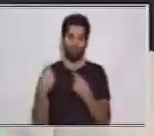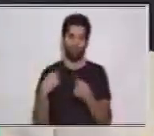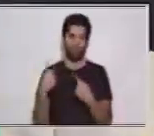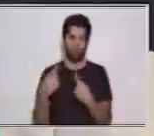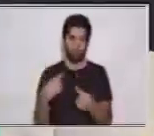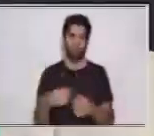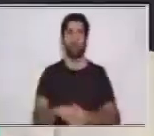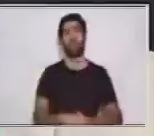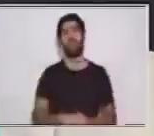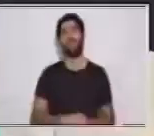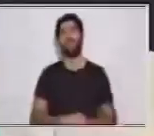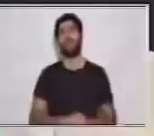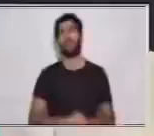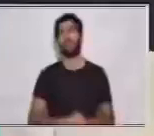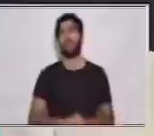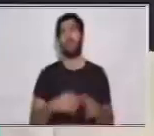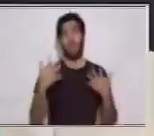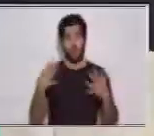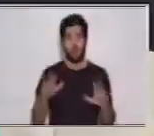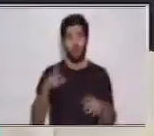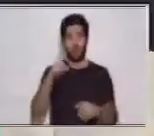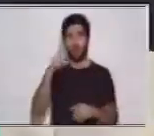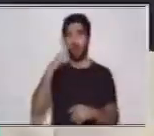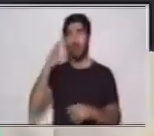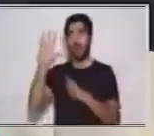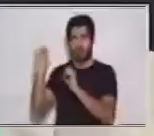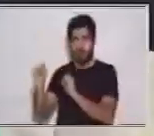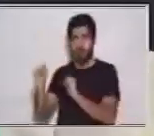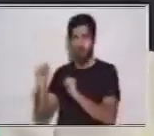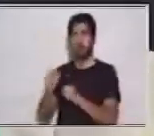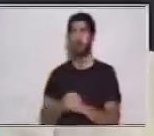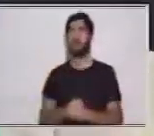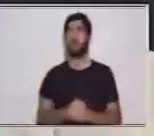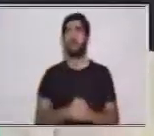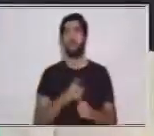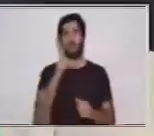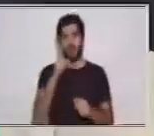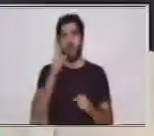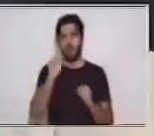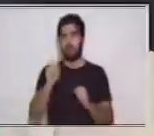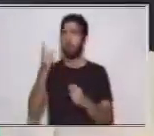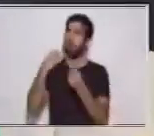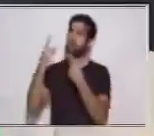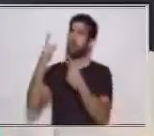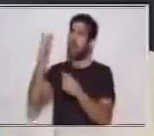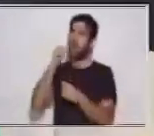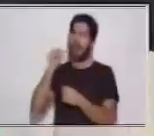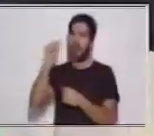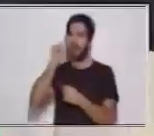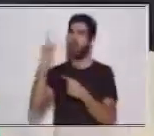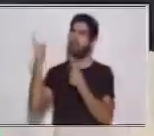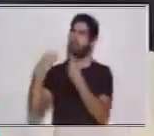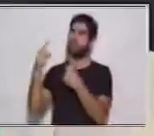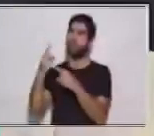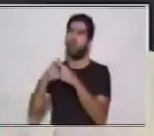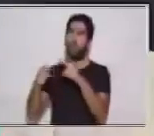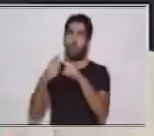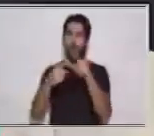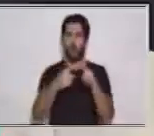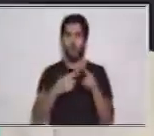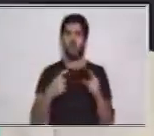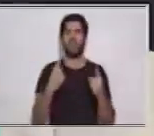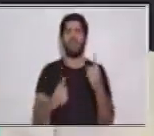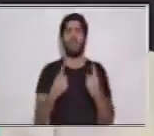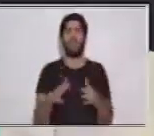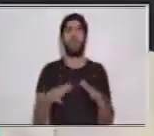bien. Identifica los conectores y comenta con quien estés en este momento